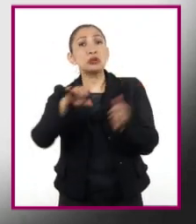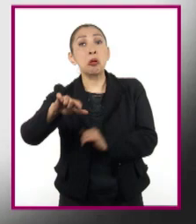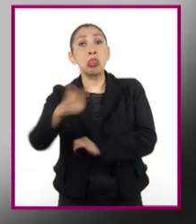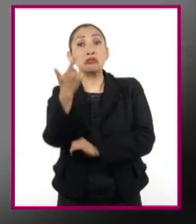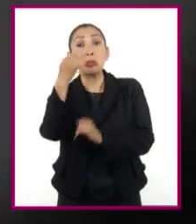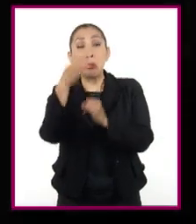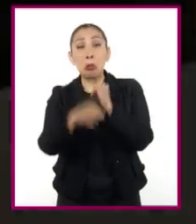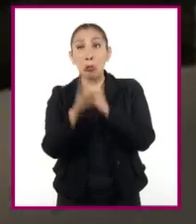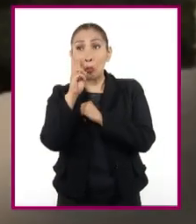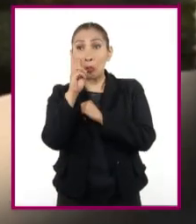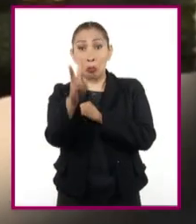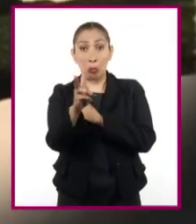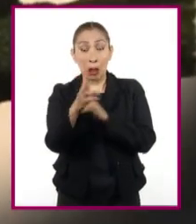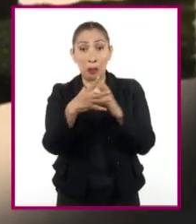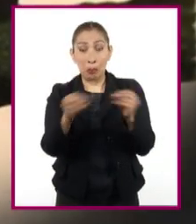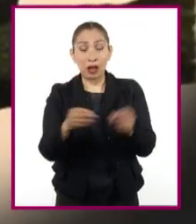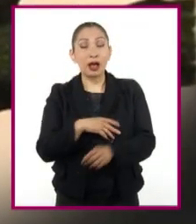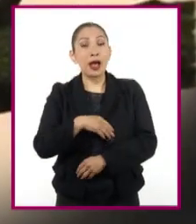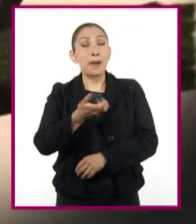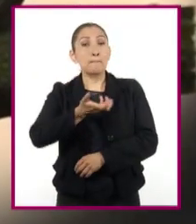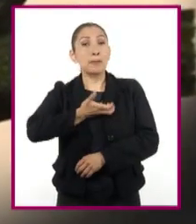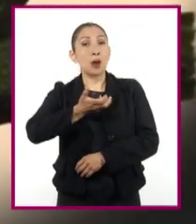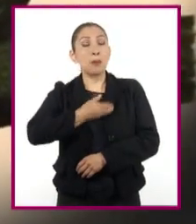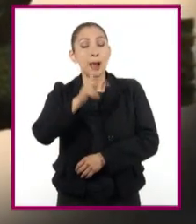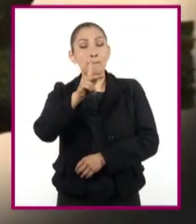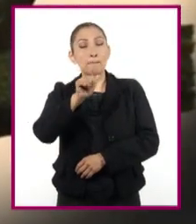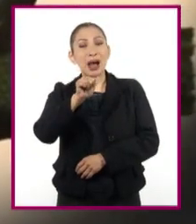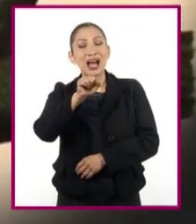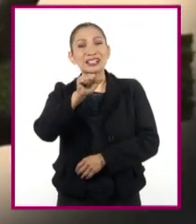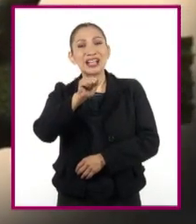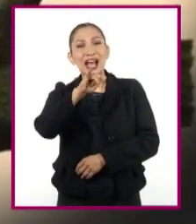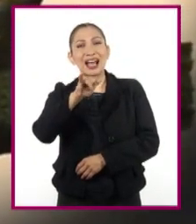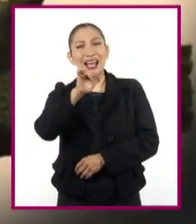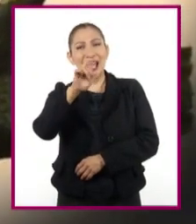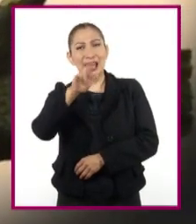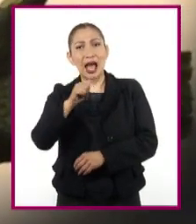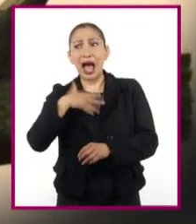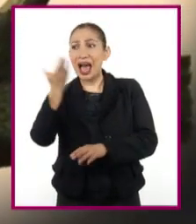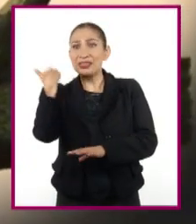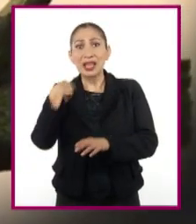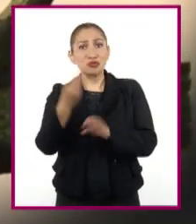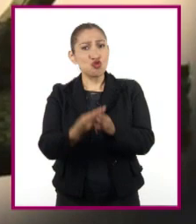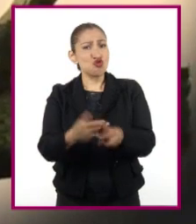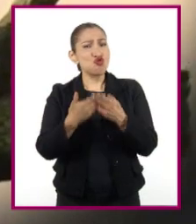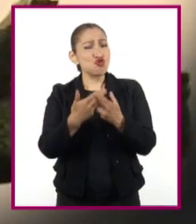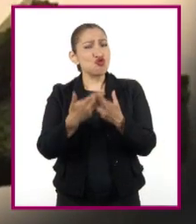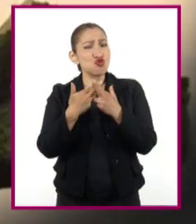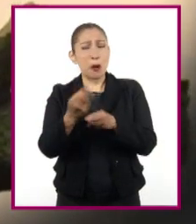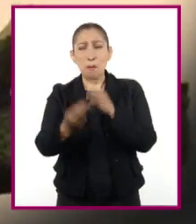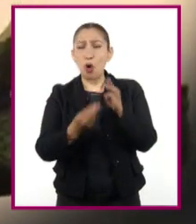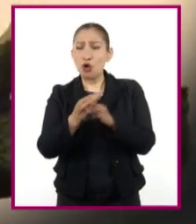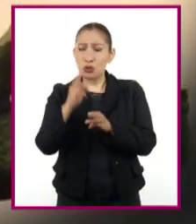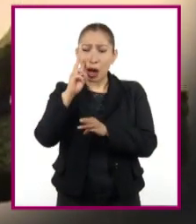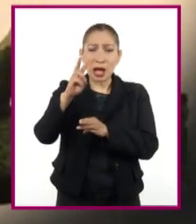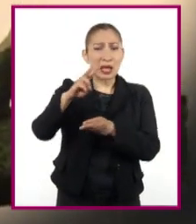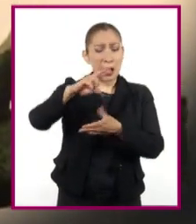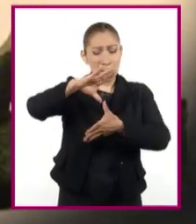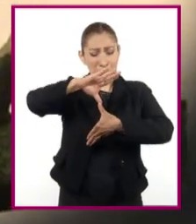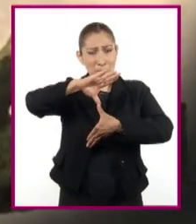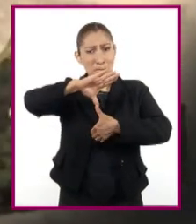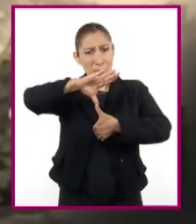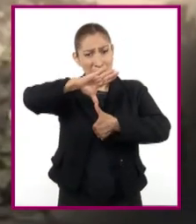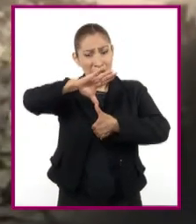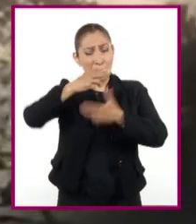1912. La paloma pasajera era el ave más abundante del mundo y muy común en América del